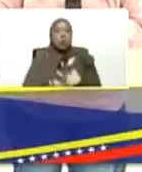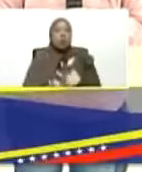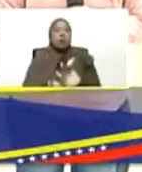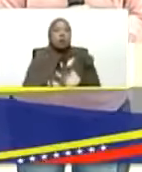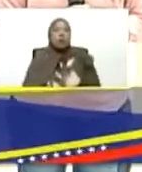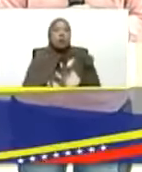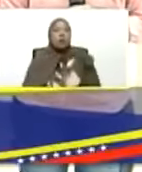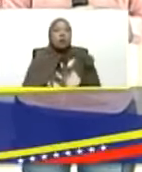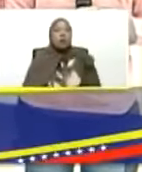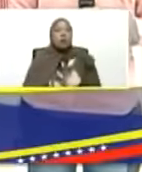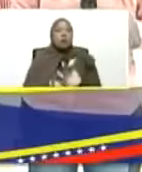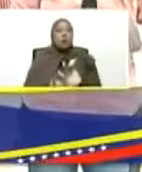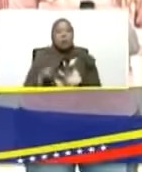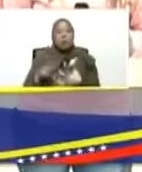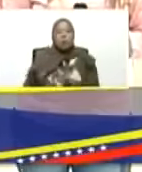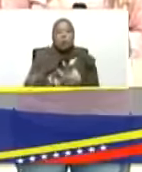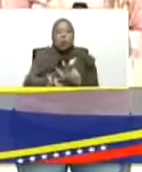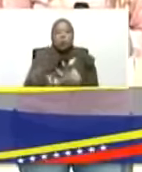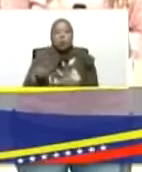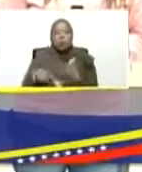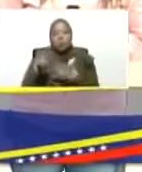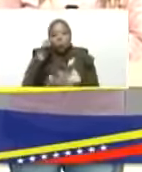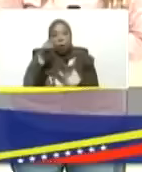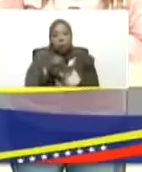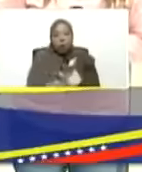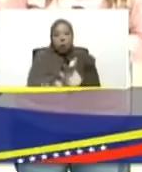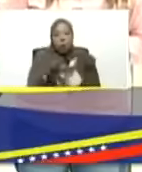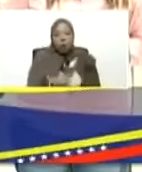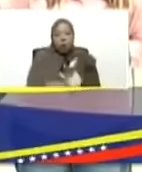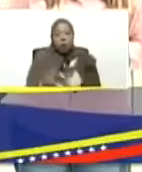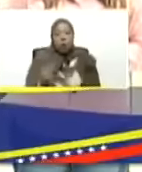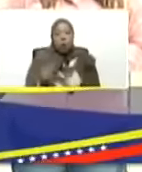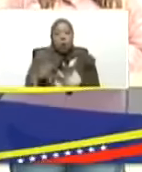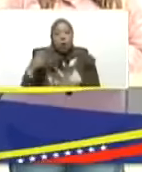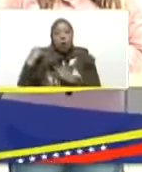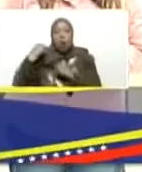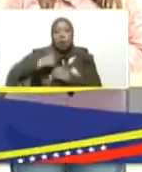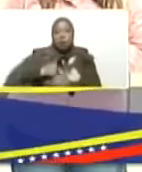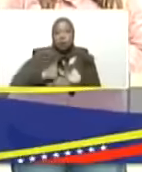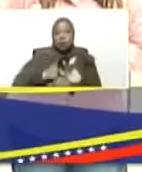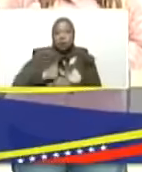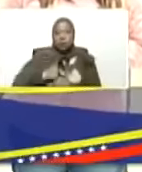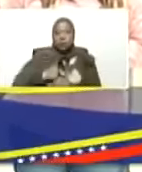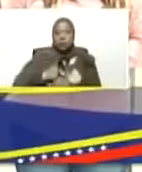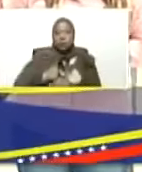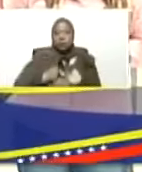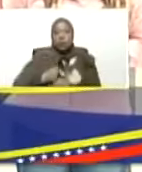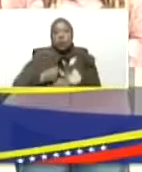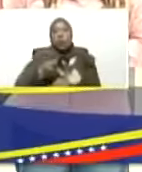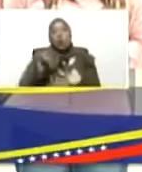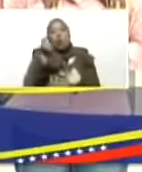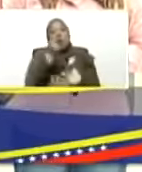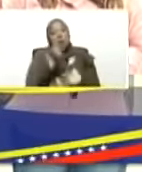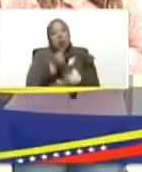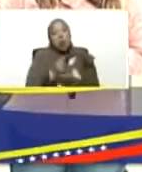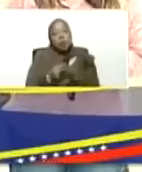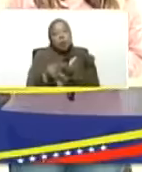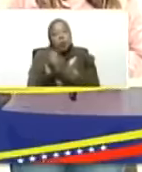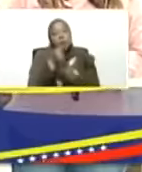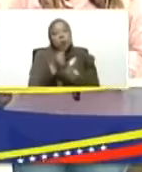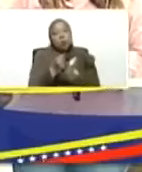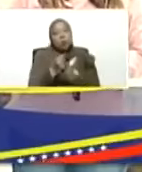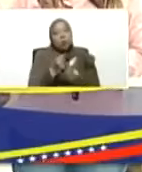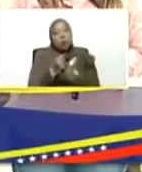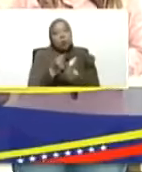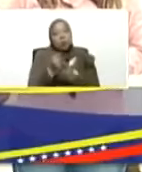Ahorita le acaban de regalar otra cartera allá afuera, el pueblo. Le trajo una cartera con una figura, ¿cómo se llama